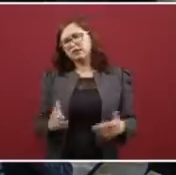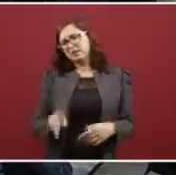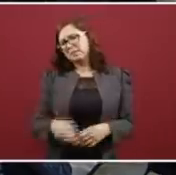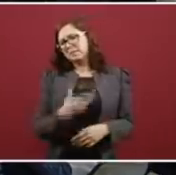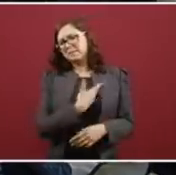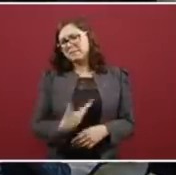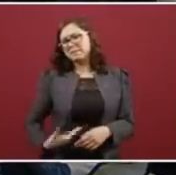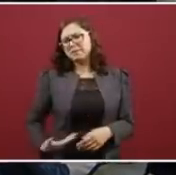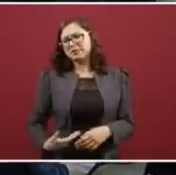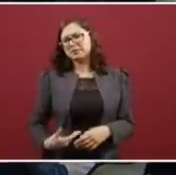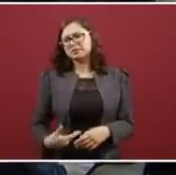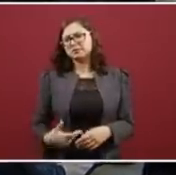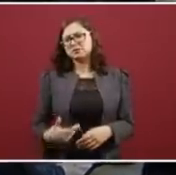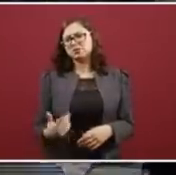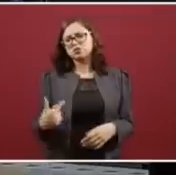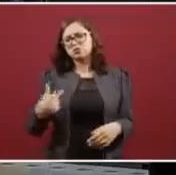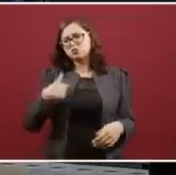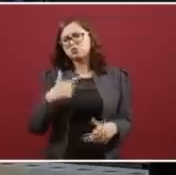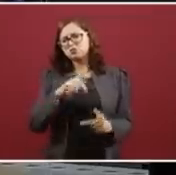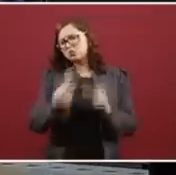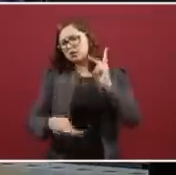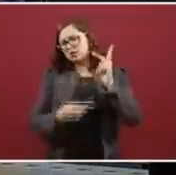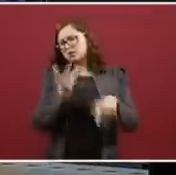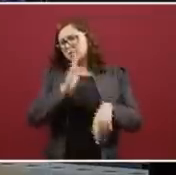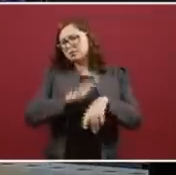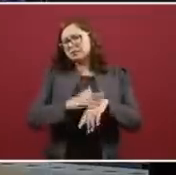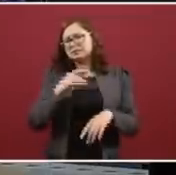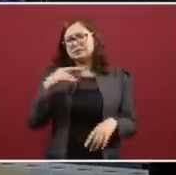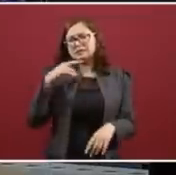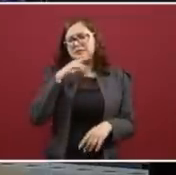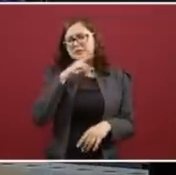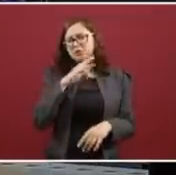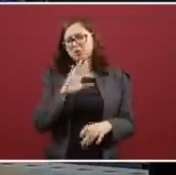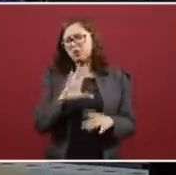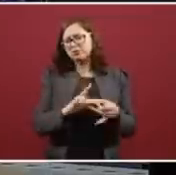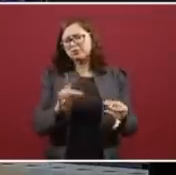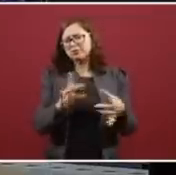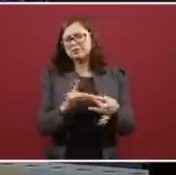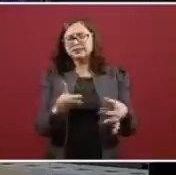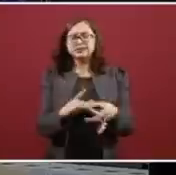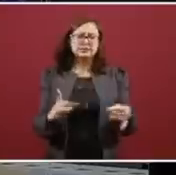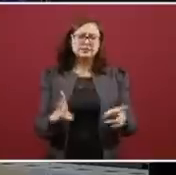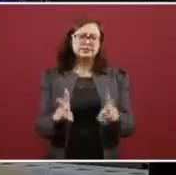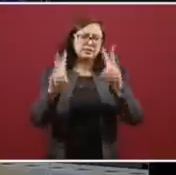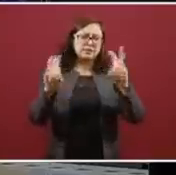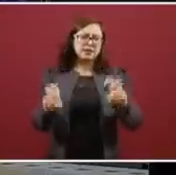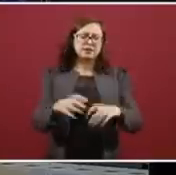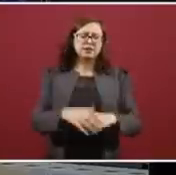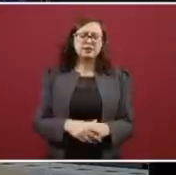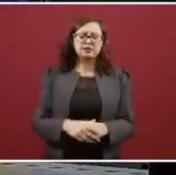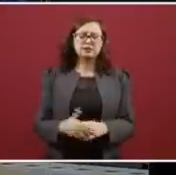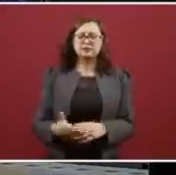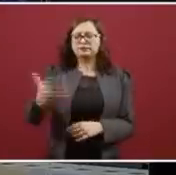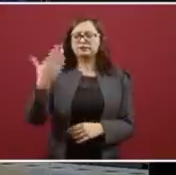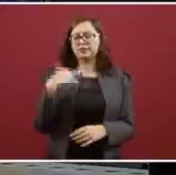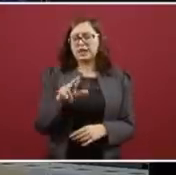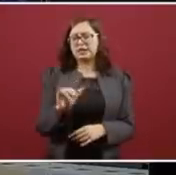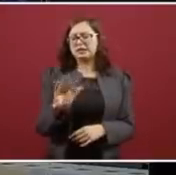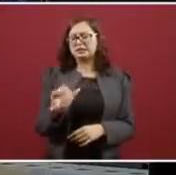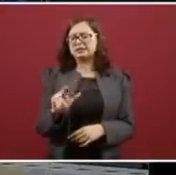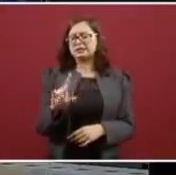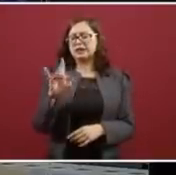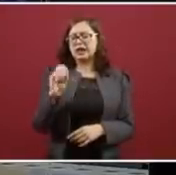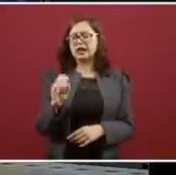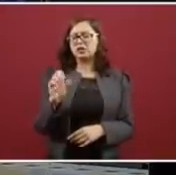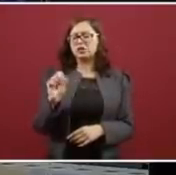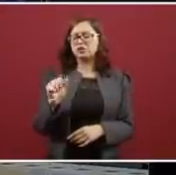un par de preguntas más rápido y en este tema me llamó la atención las declaraciones que hizo ricardo salinas pliego